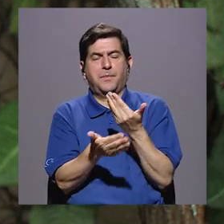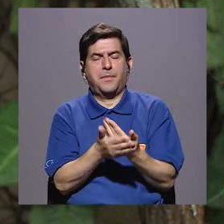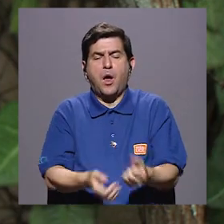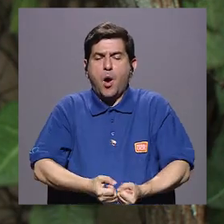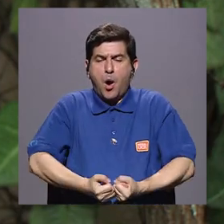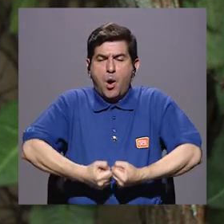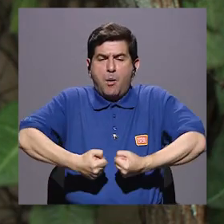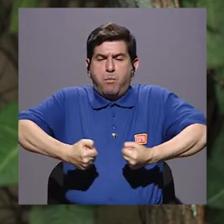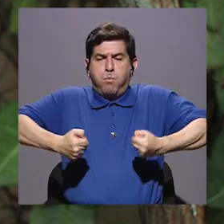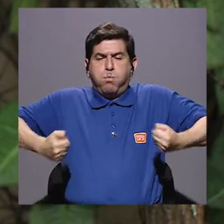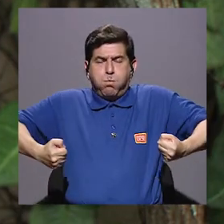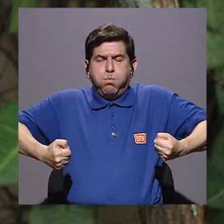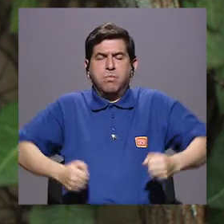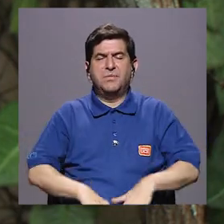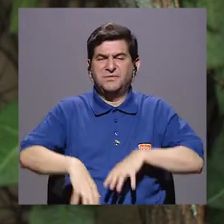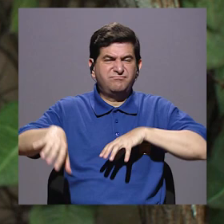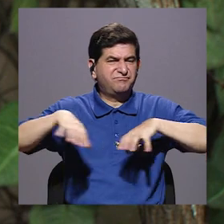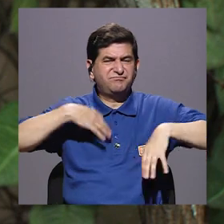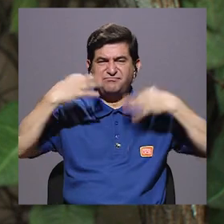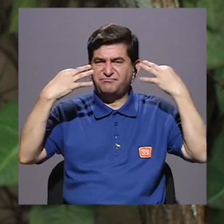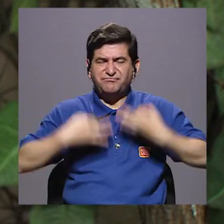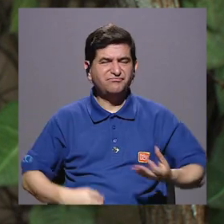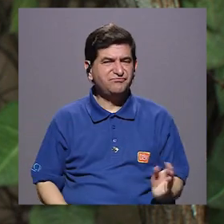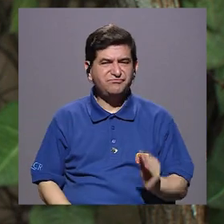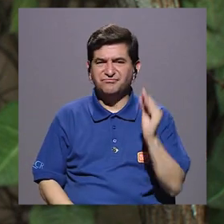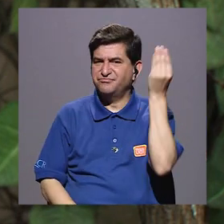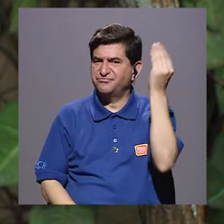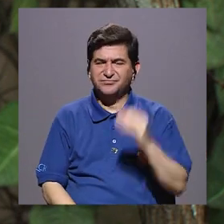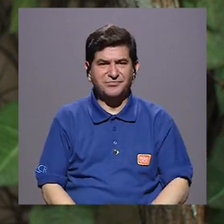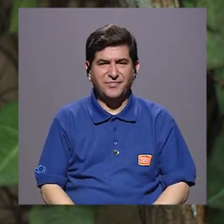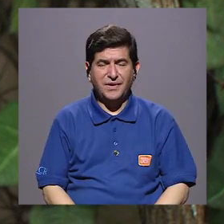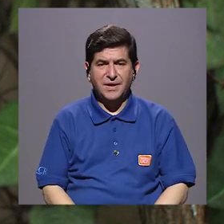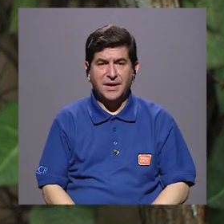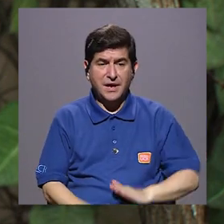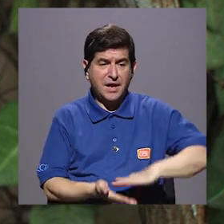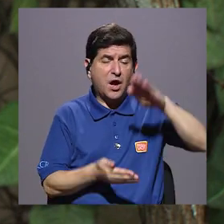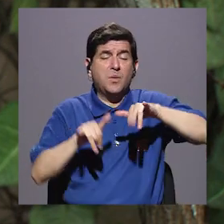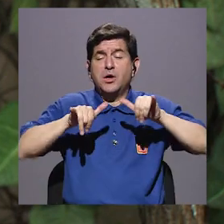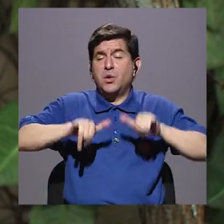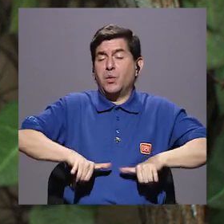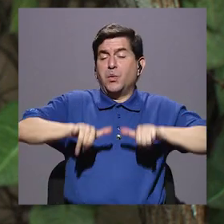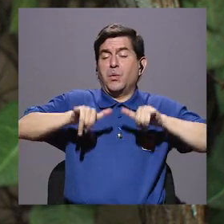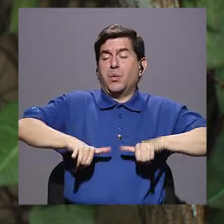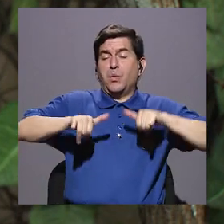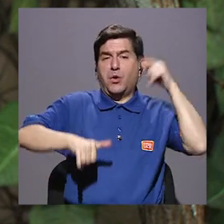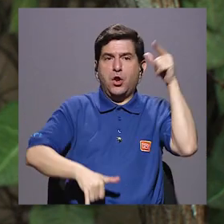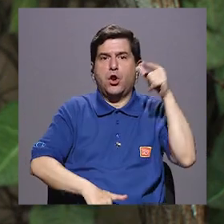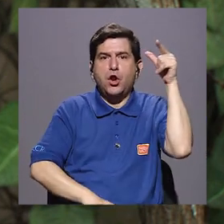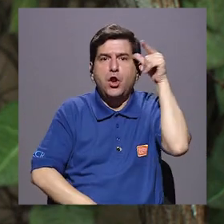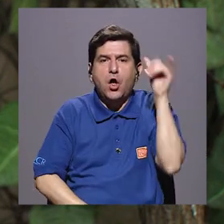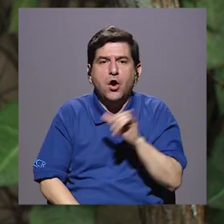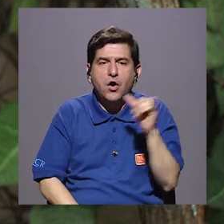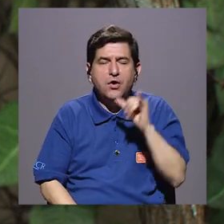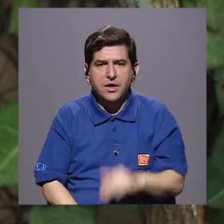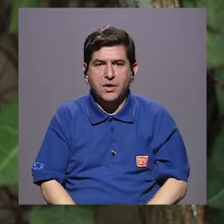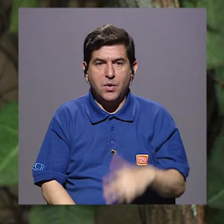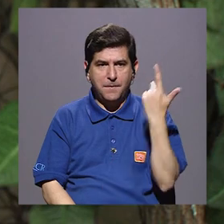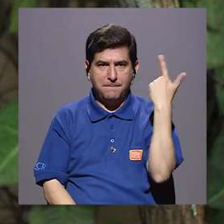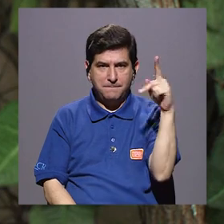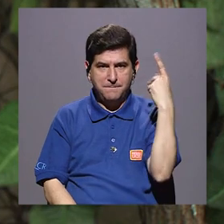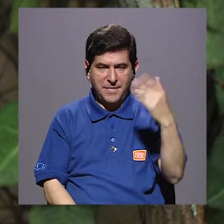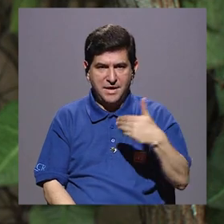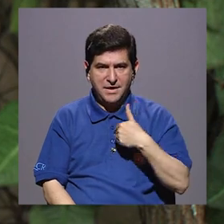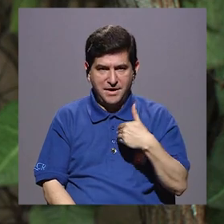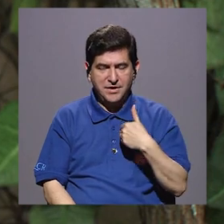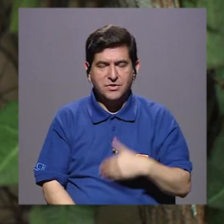los aumentos de obesidad, por la disminución de la actividad física de los jóvenes, por el aumento del sedentarismo, obviamente también nos va a aumentar el riesgo de